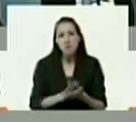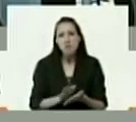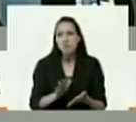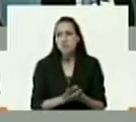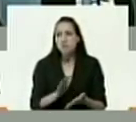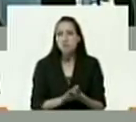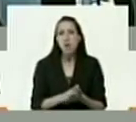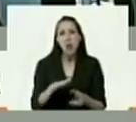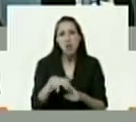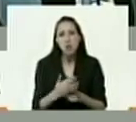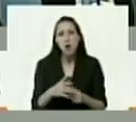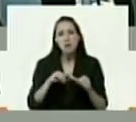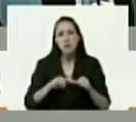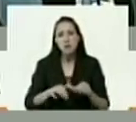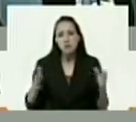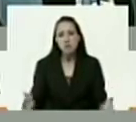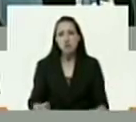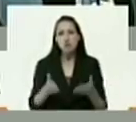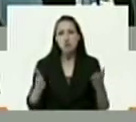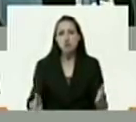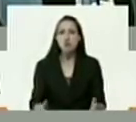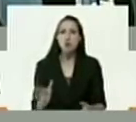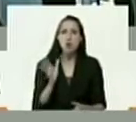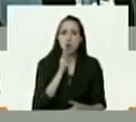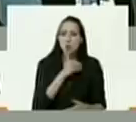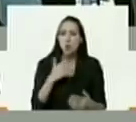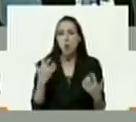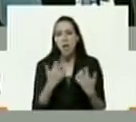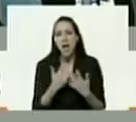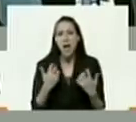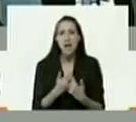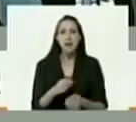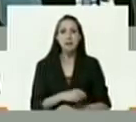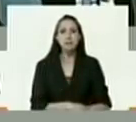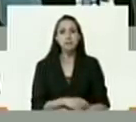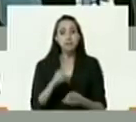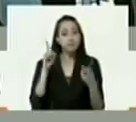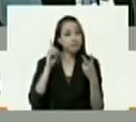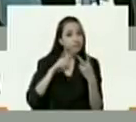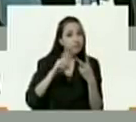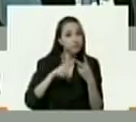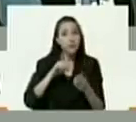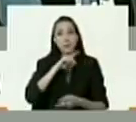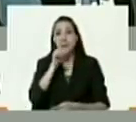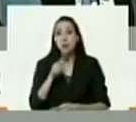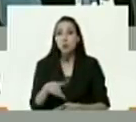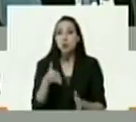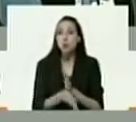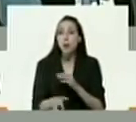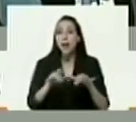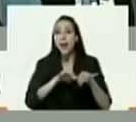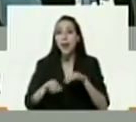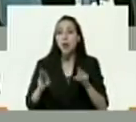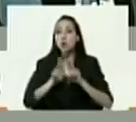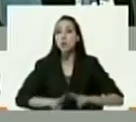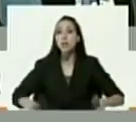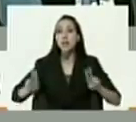salir adelante sin violencia. Y la segunda pregunta es con respecto al secretario general de la ONU.